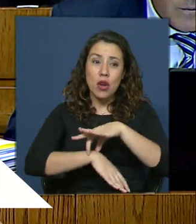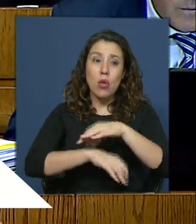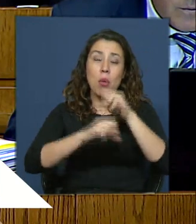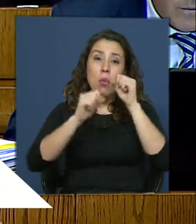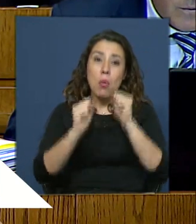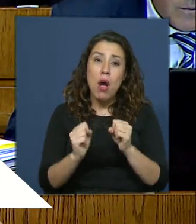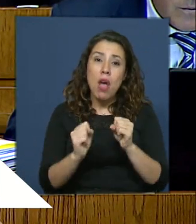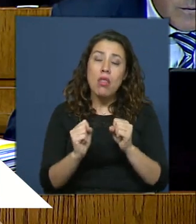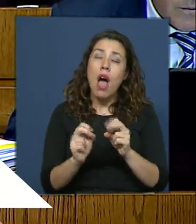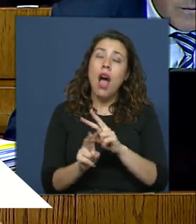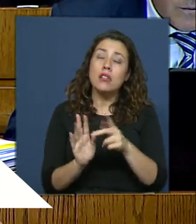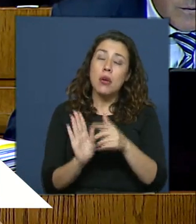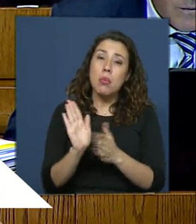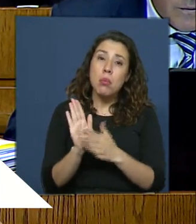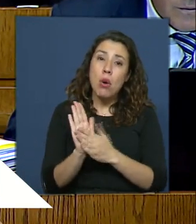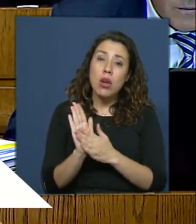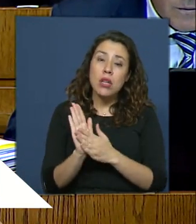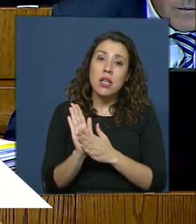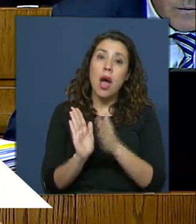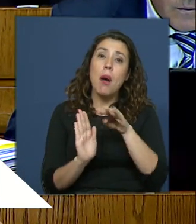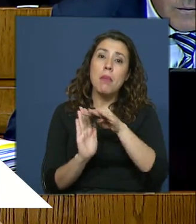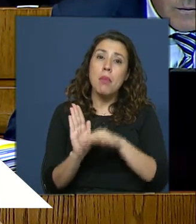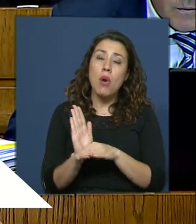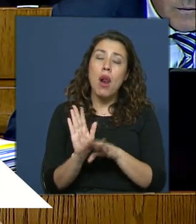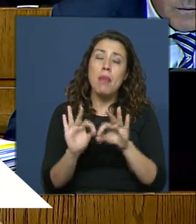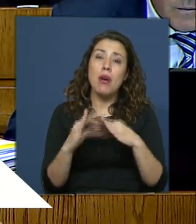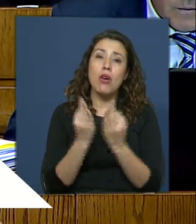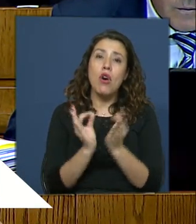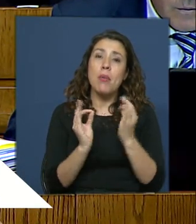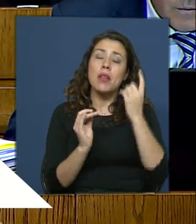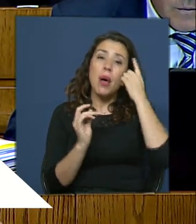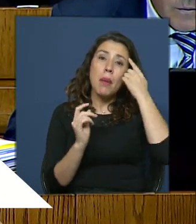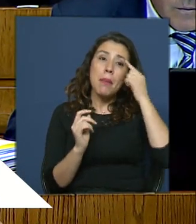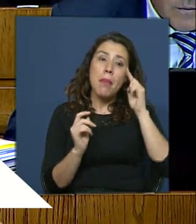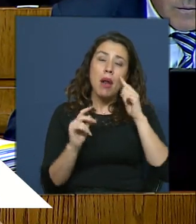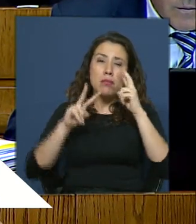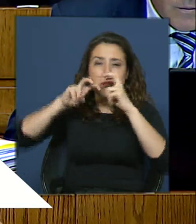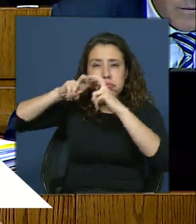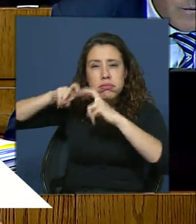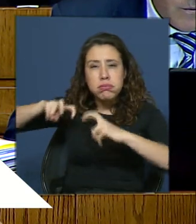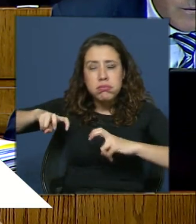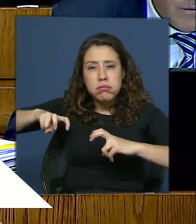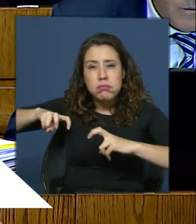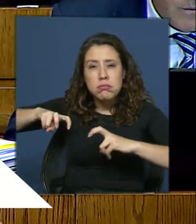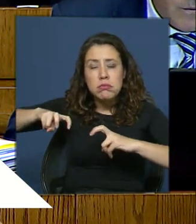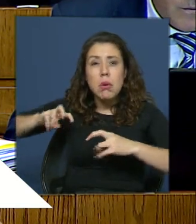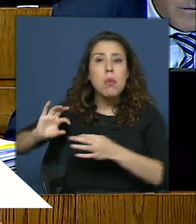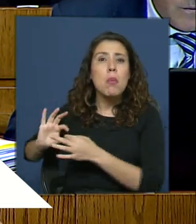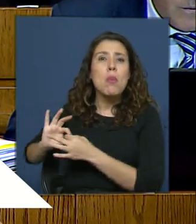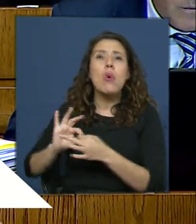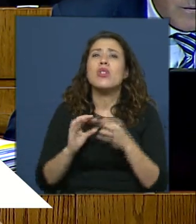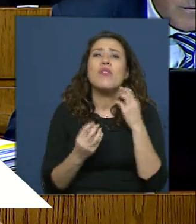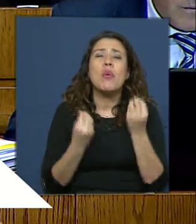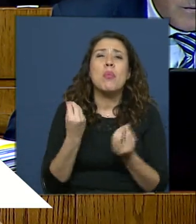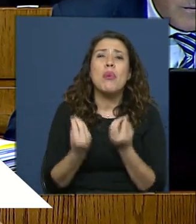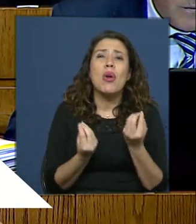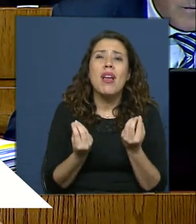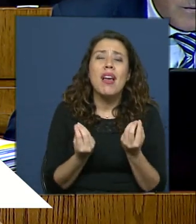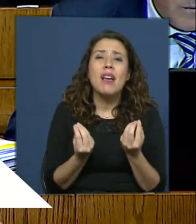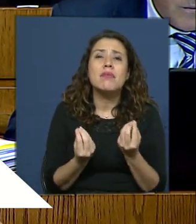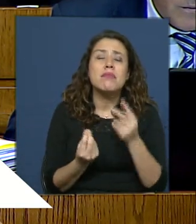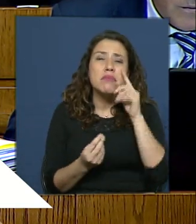pueda adoptar políticas, acciones o programas integrales para investigar las causas,